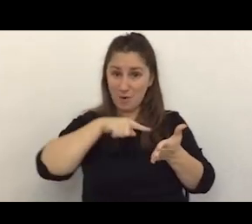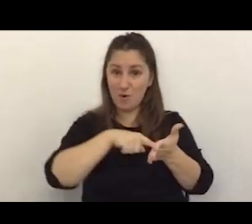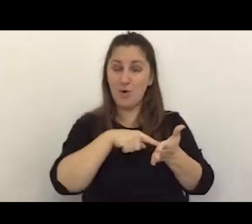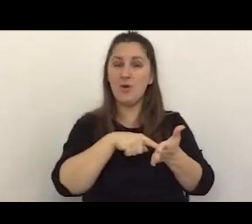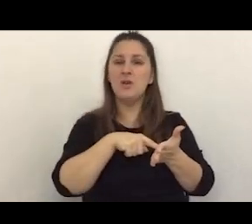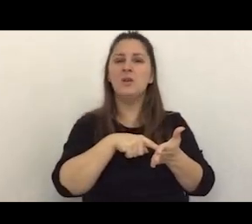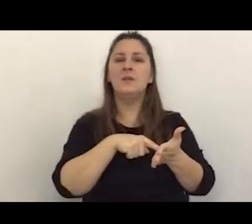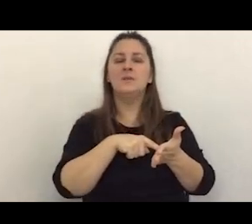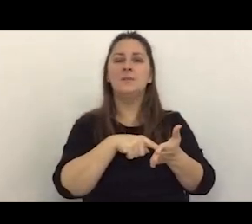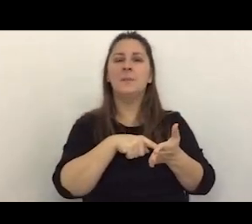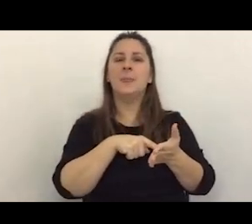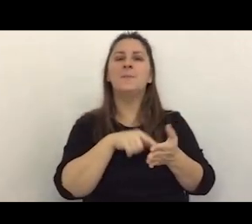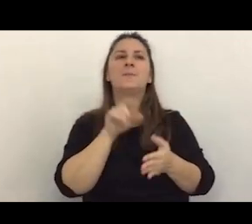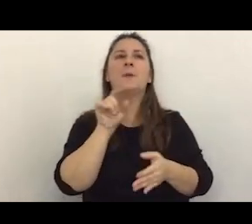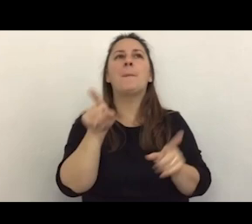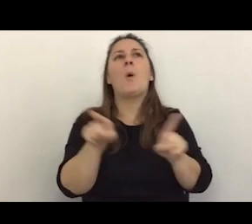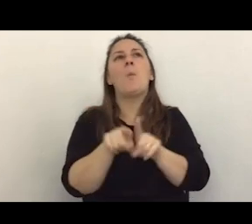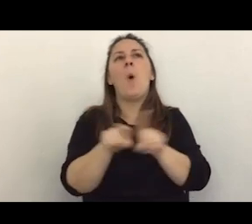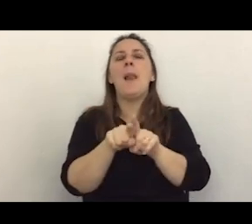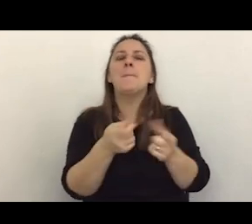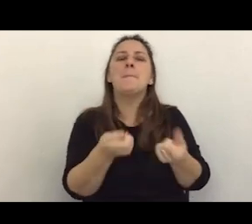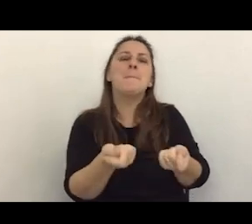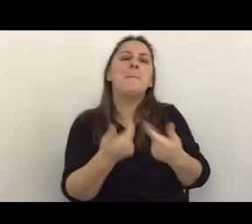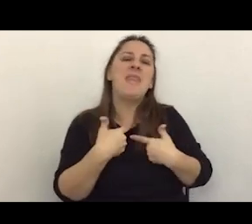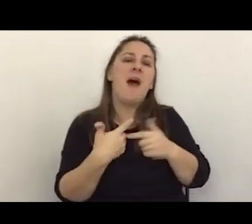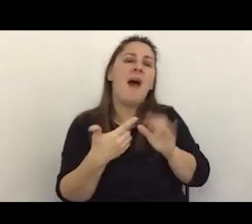solo me garantiza